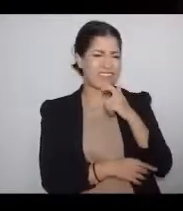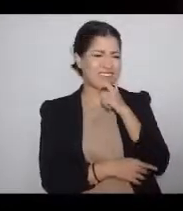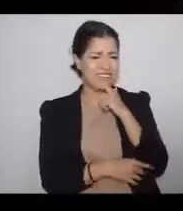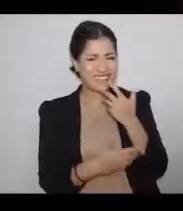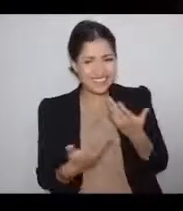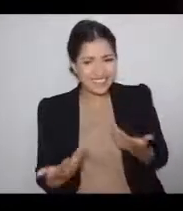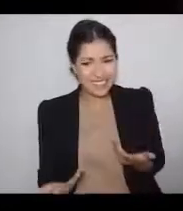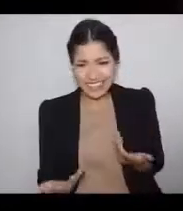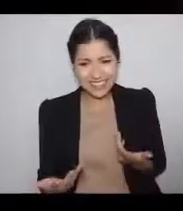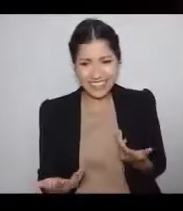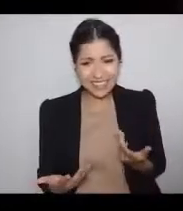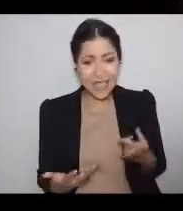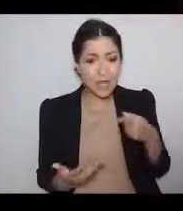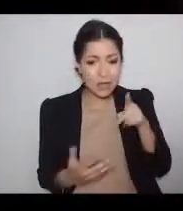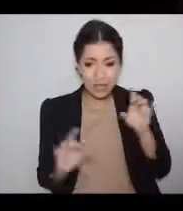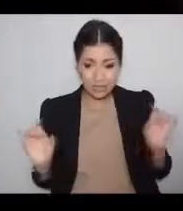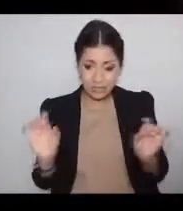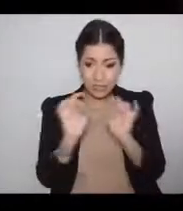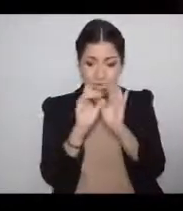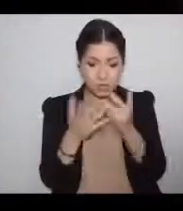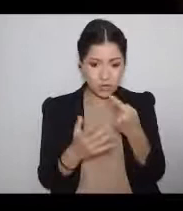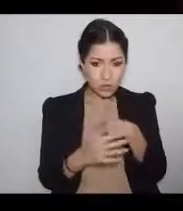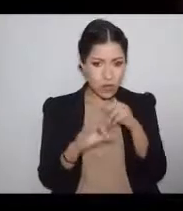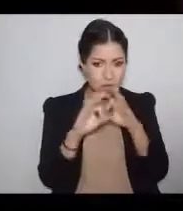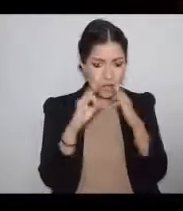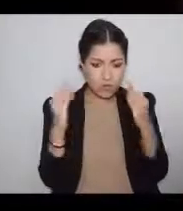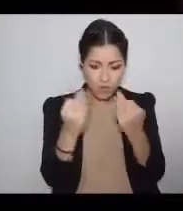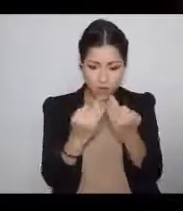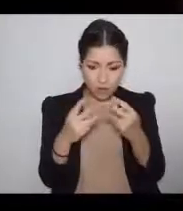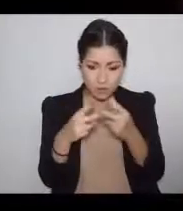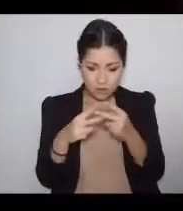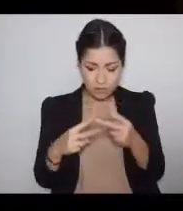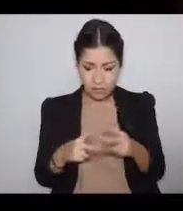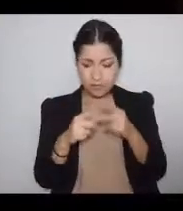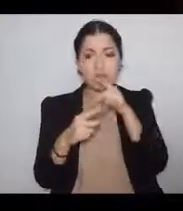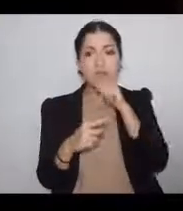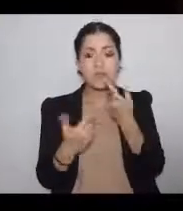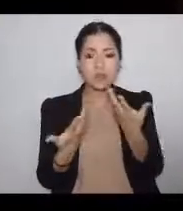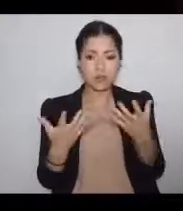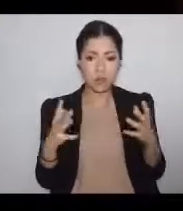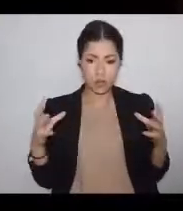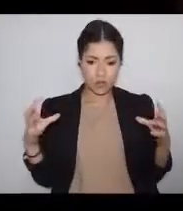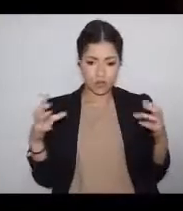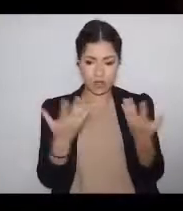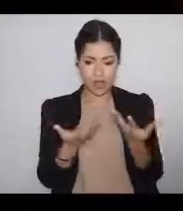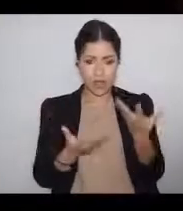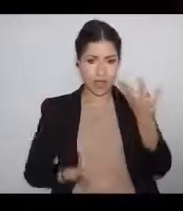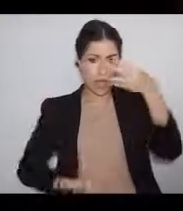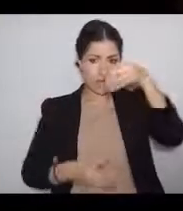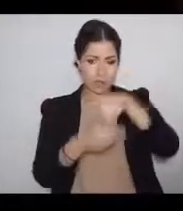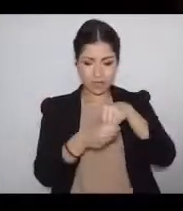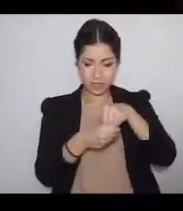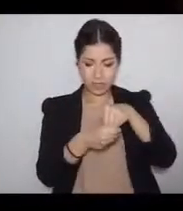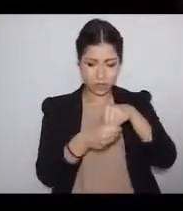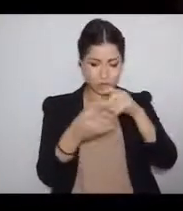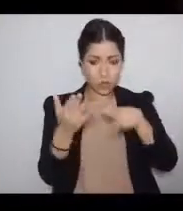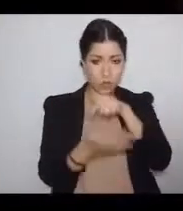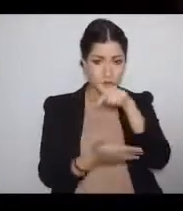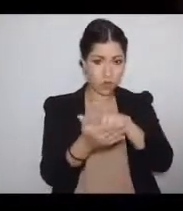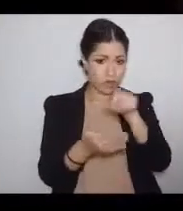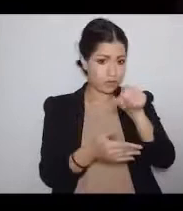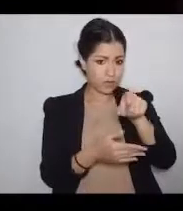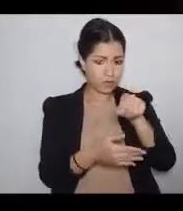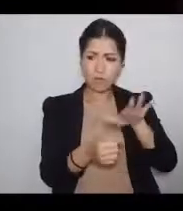Y si encajas uno dentro de otro, cada uno está separado por un círculo, son las órbitas del universo, por eso solo